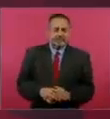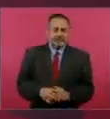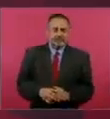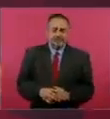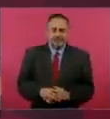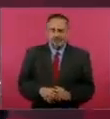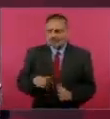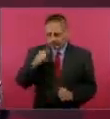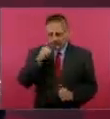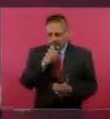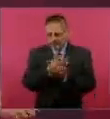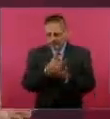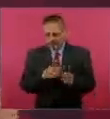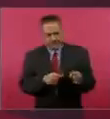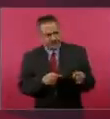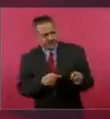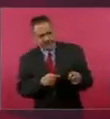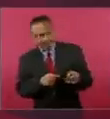Si se dan cuenta las